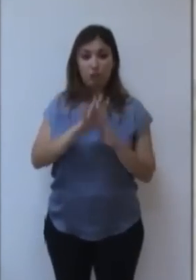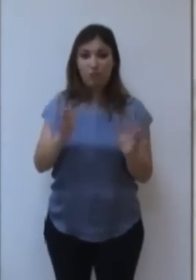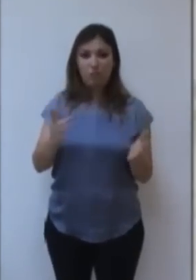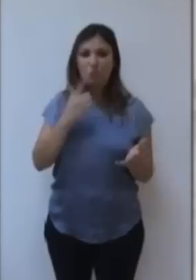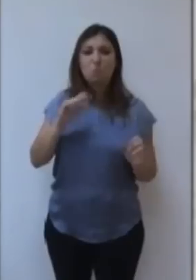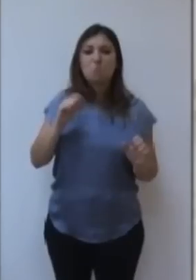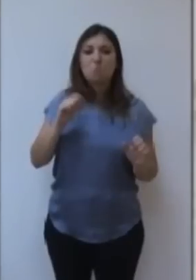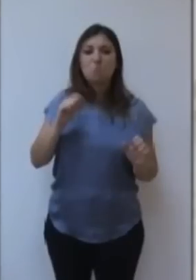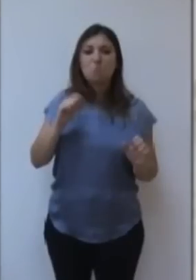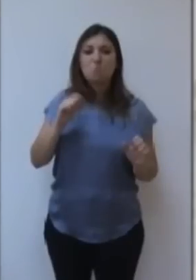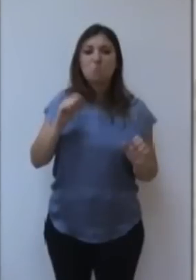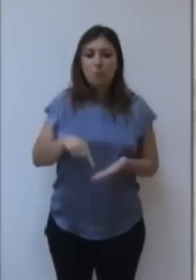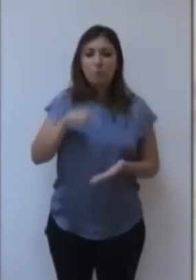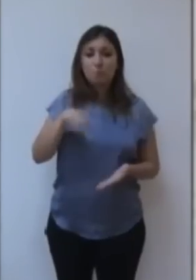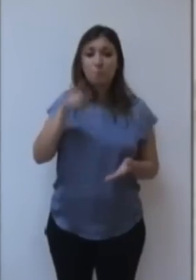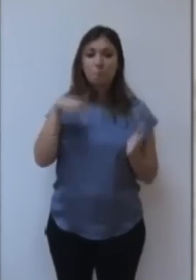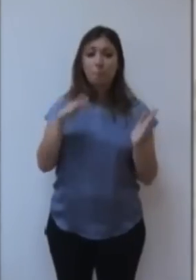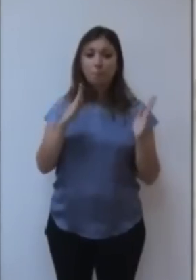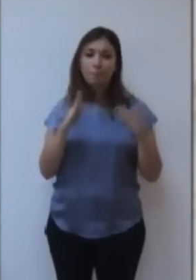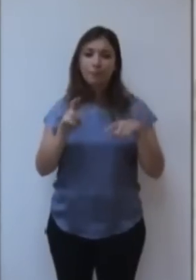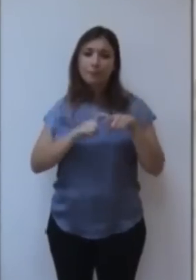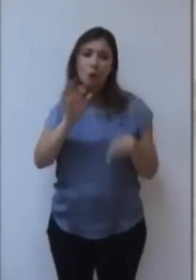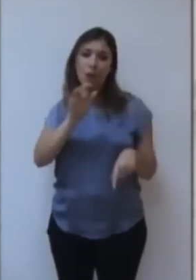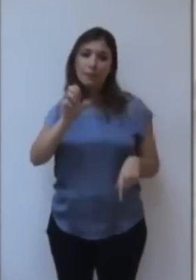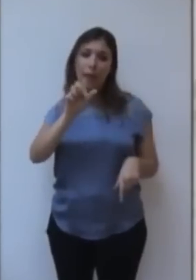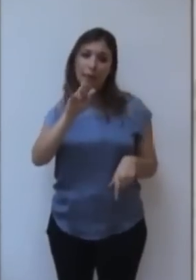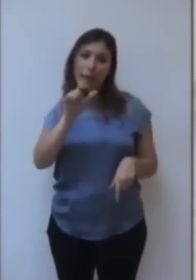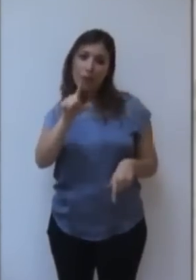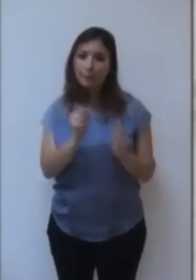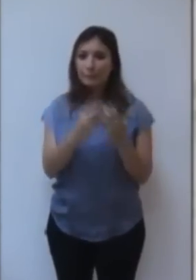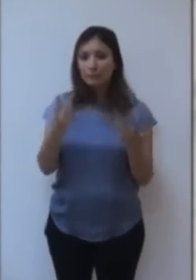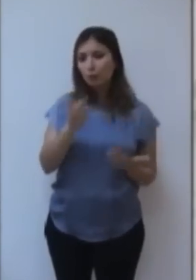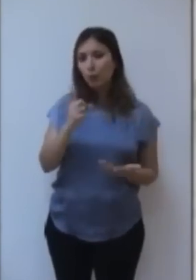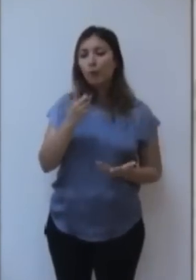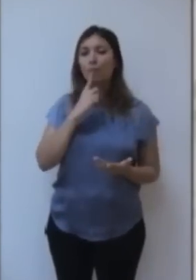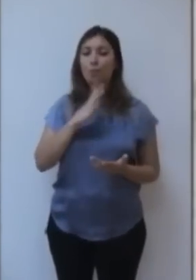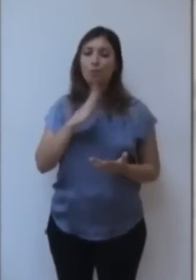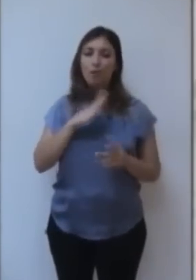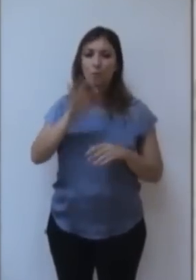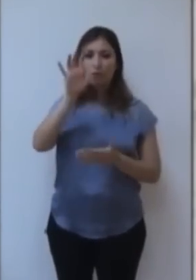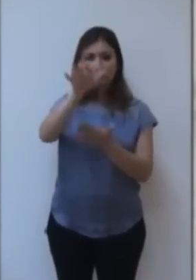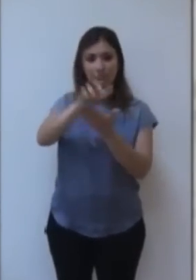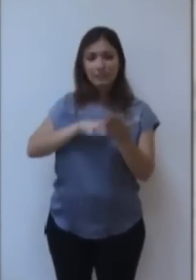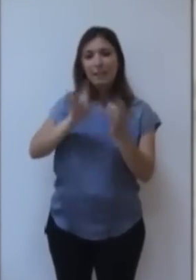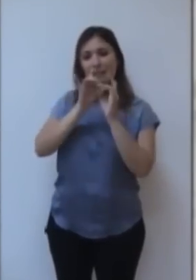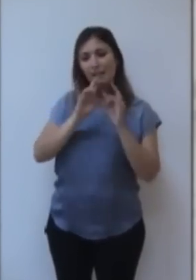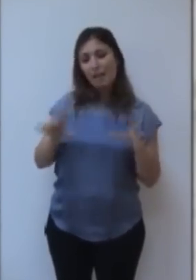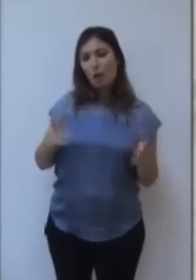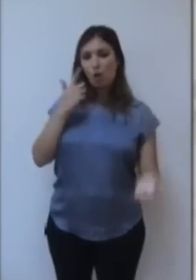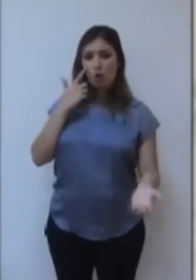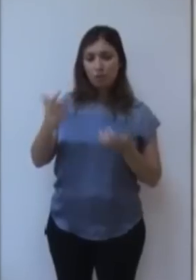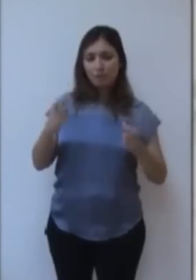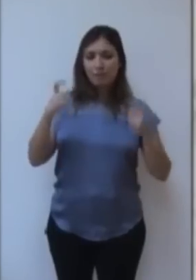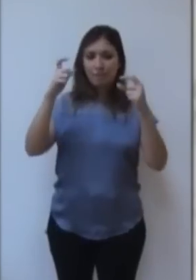que te diga esto con letra Arial 27, sino te dice que la letra sea clara, que haya contraste, que los párrafos sean cortos, que